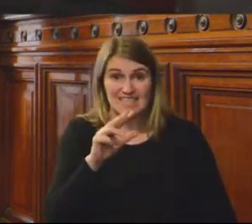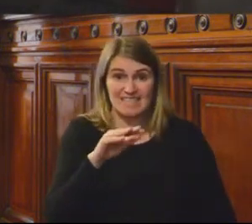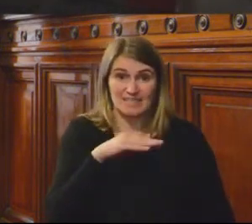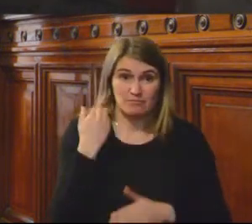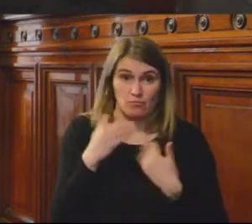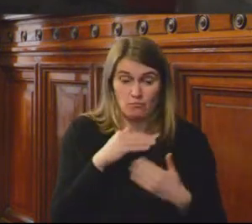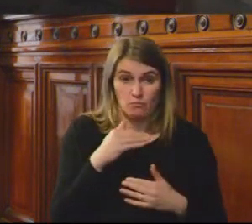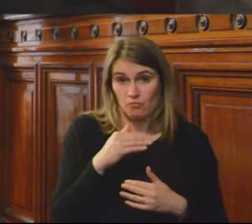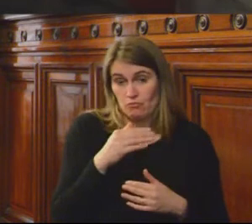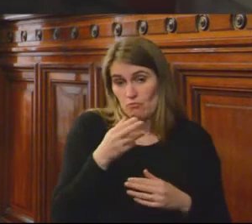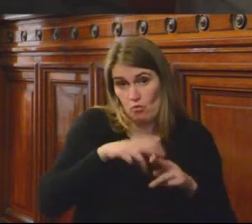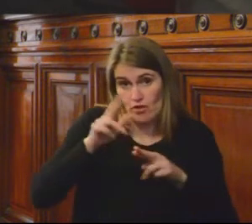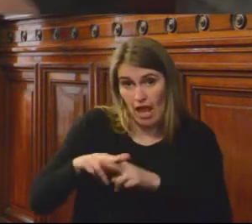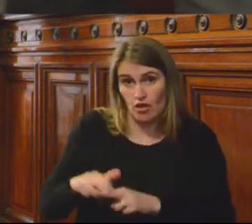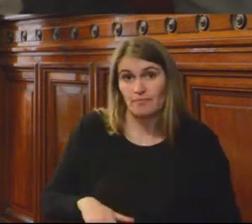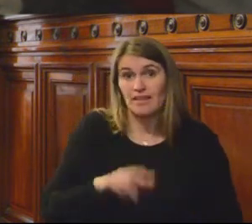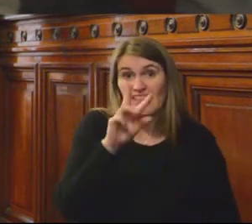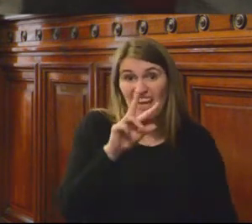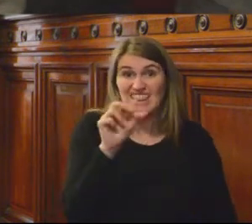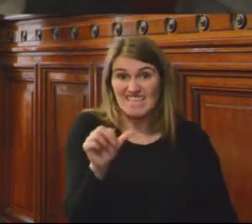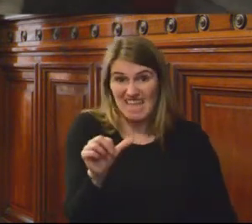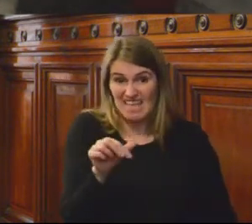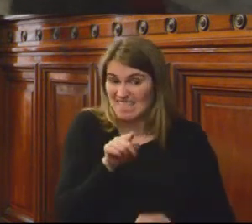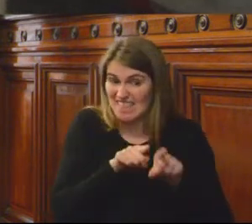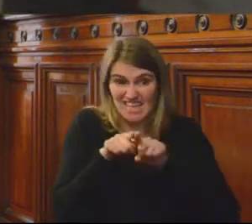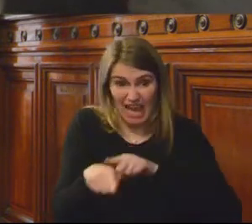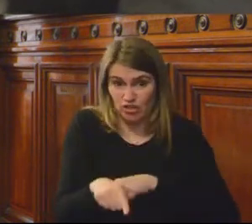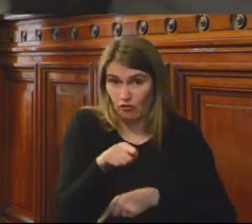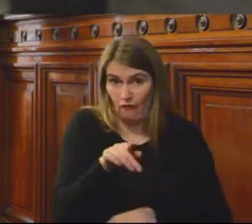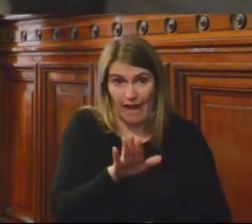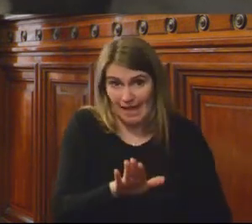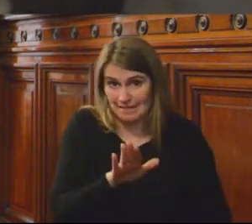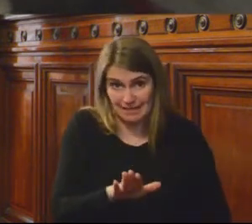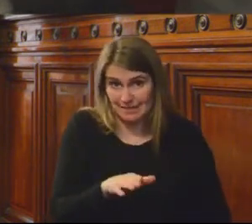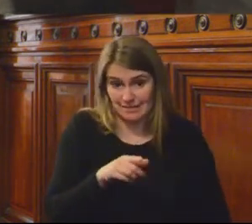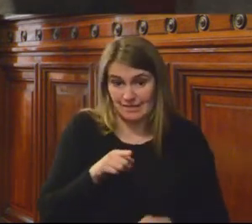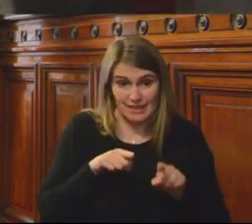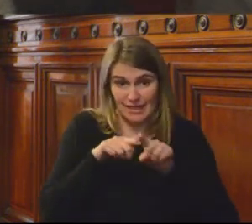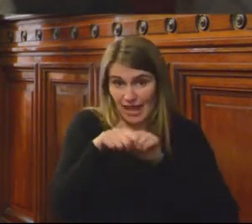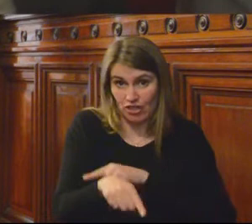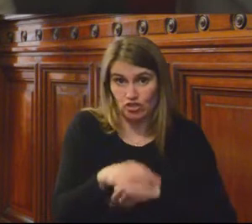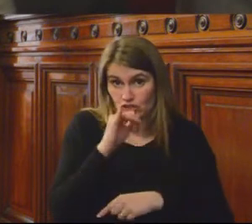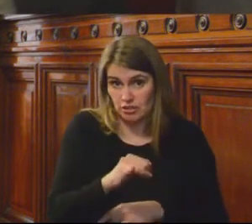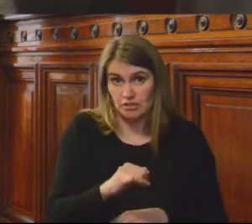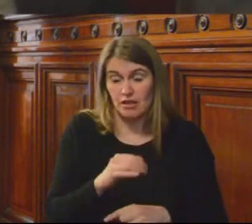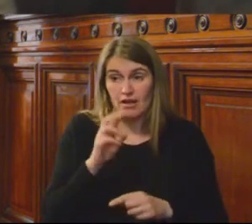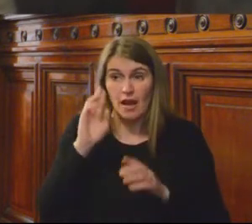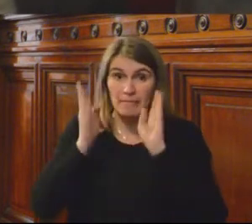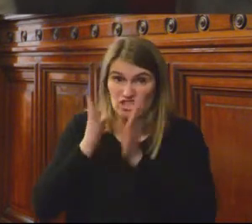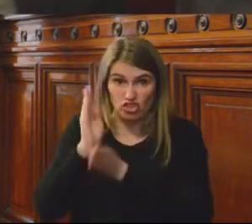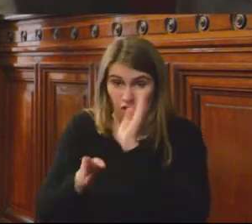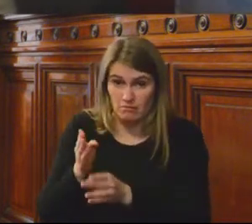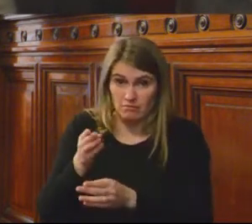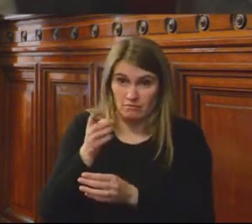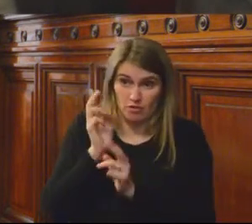36 fueron actos directos, atribuibles o directamente atribuibles a actos de represión, y de